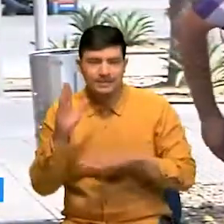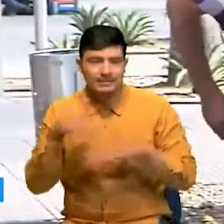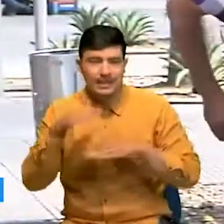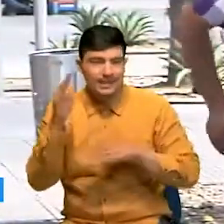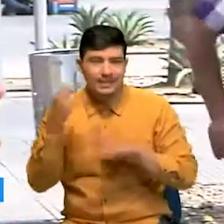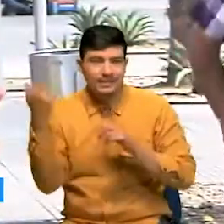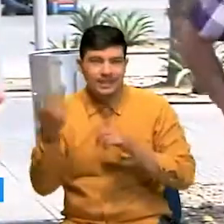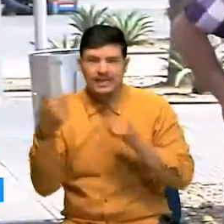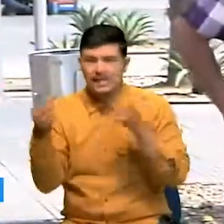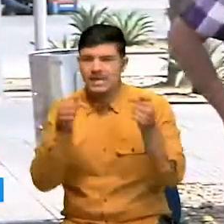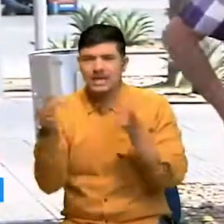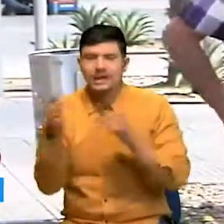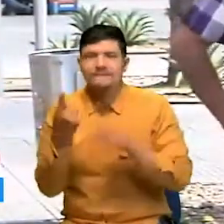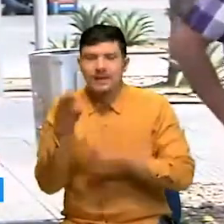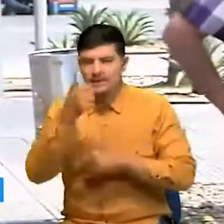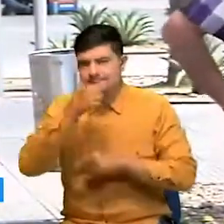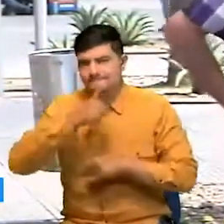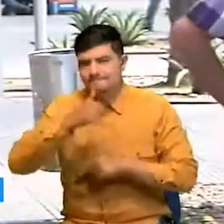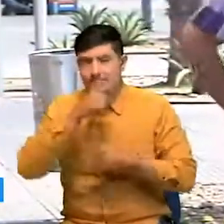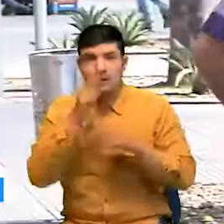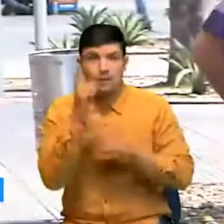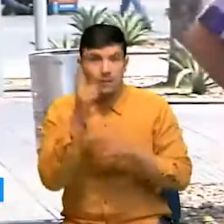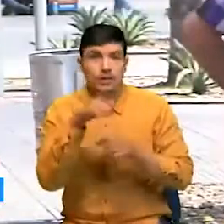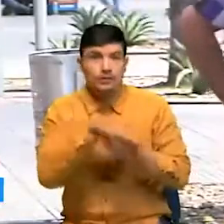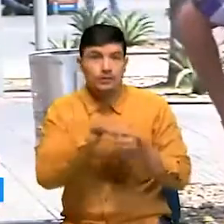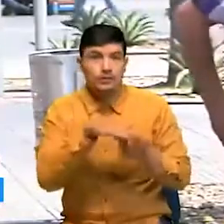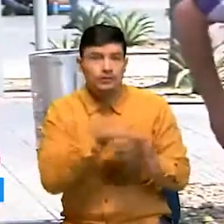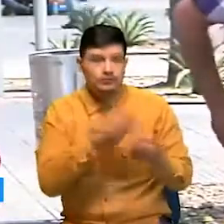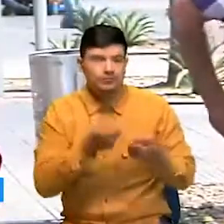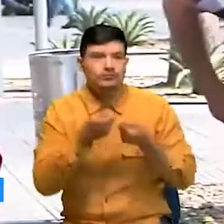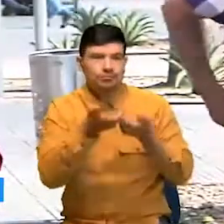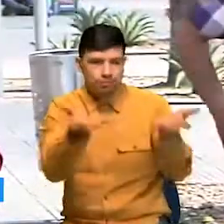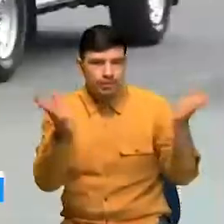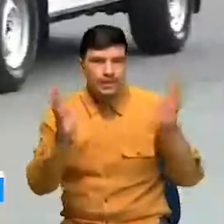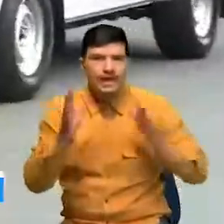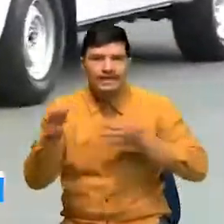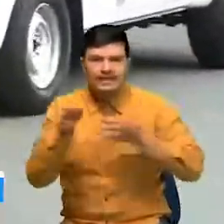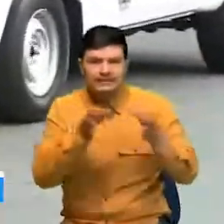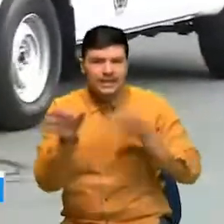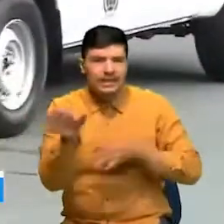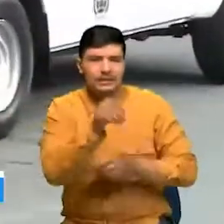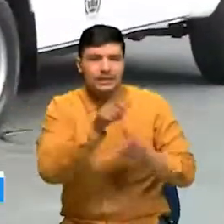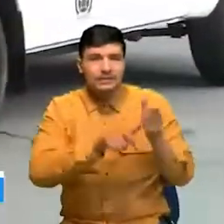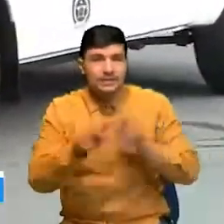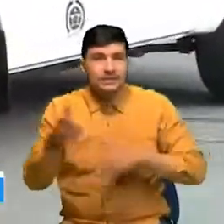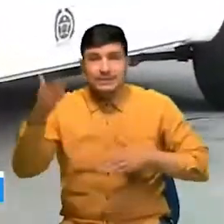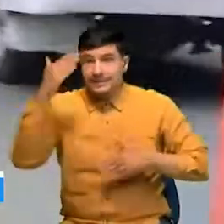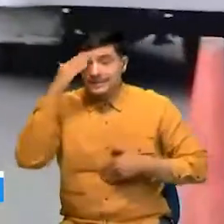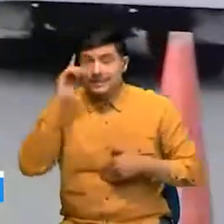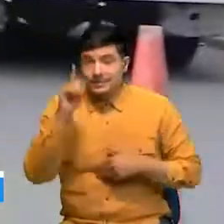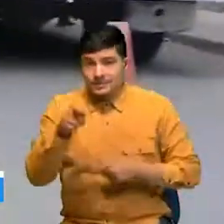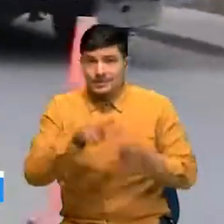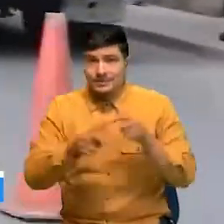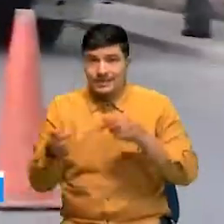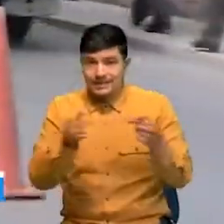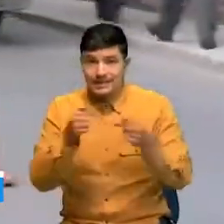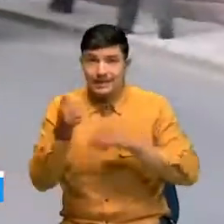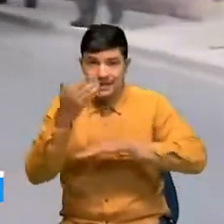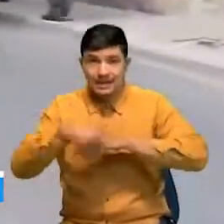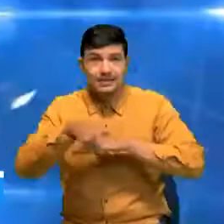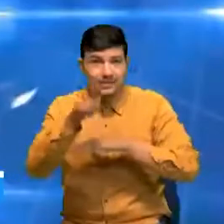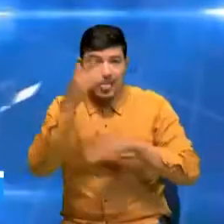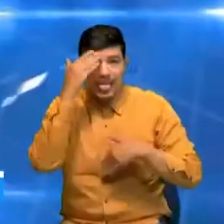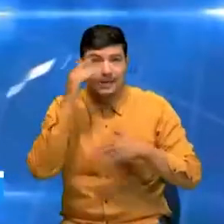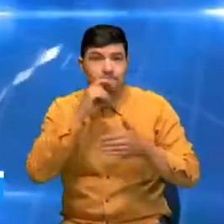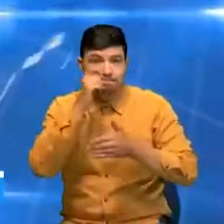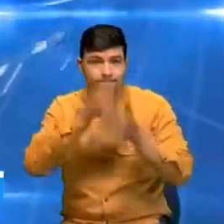esta problemática una de las soluciones por supuesto será la socialización del código de policía en comunas como la 4 6 7 y 8 las riñas